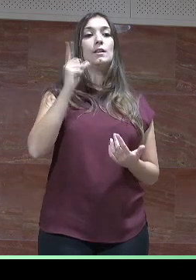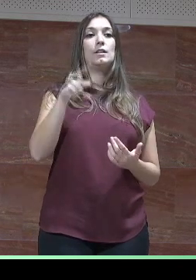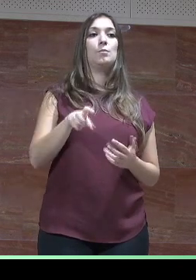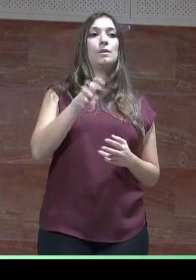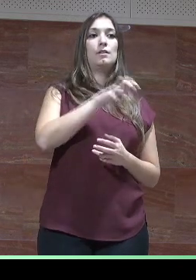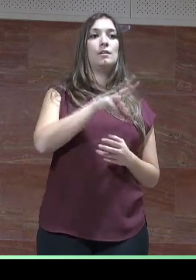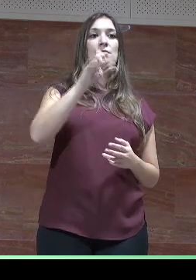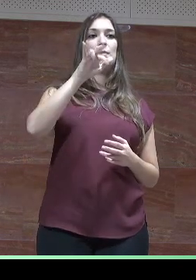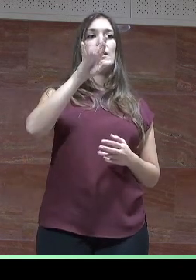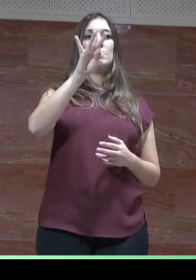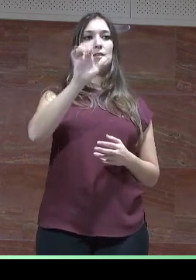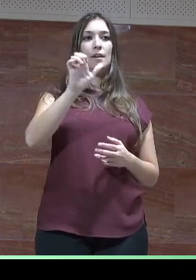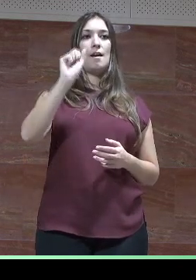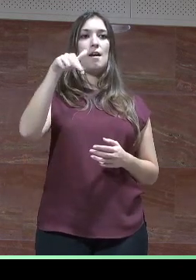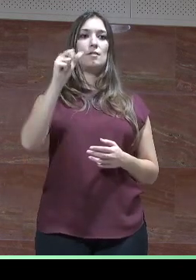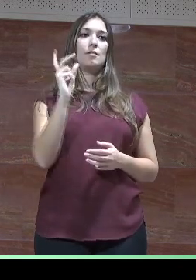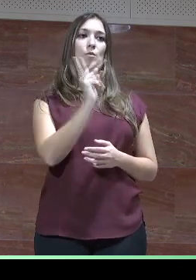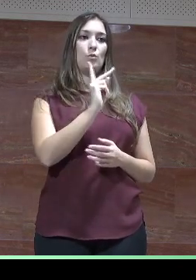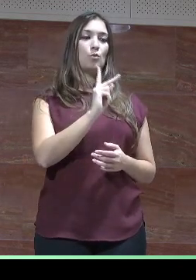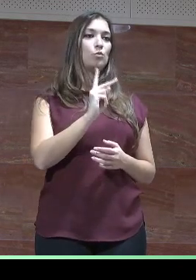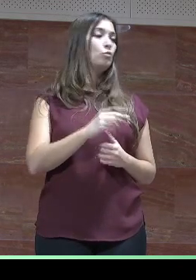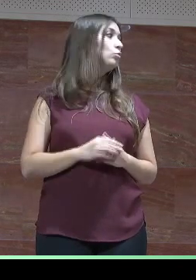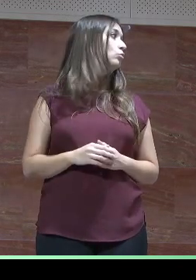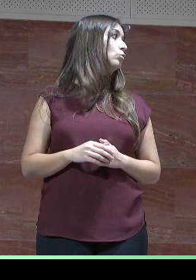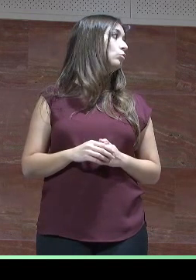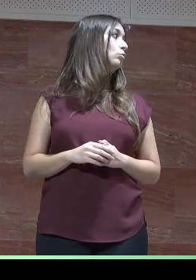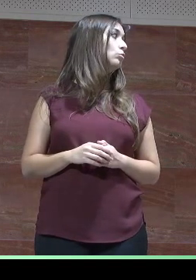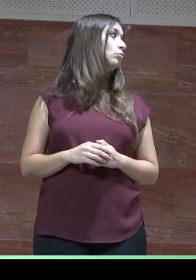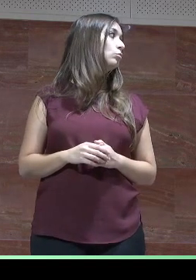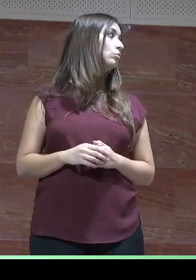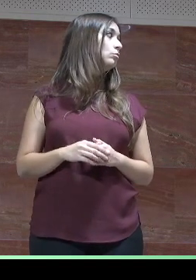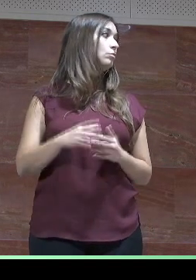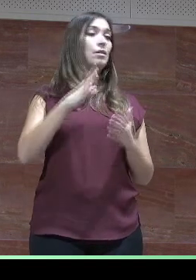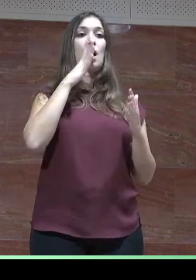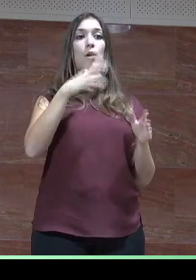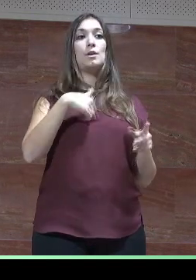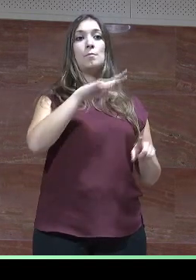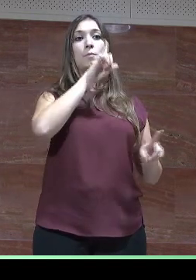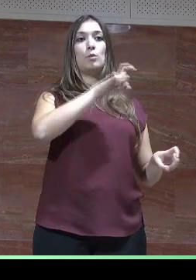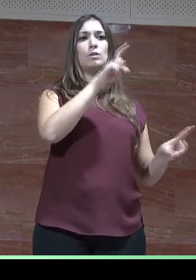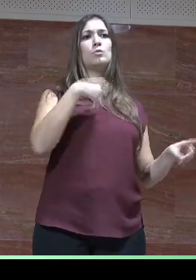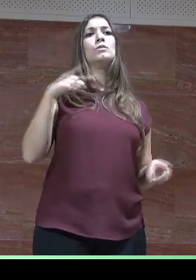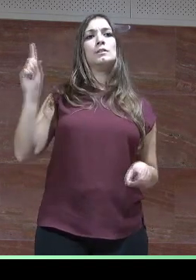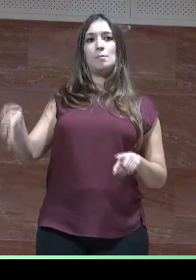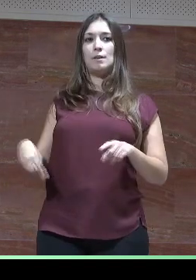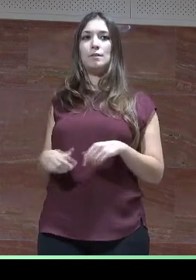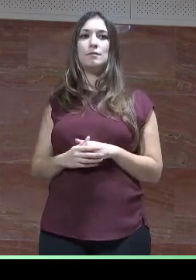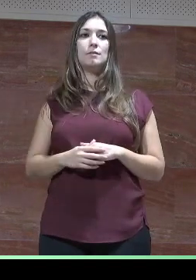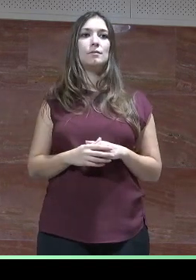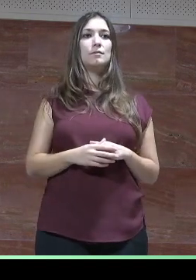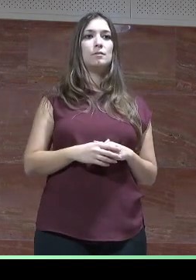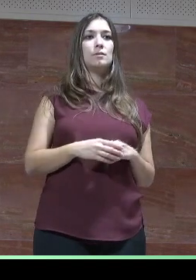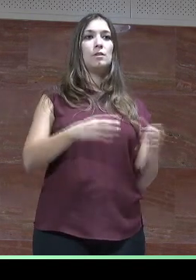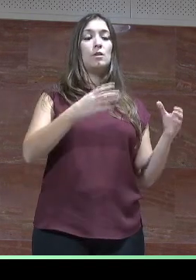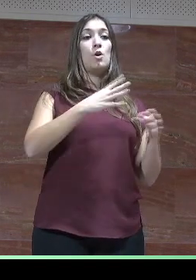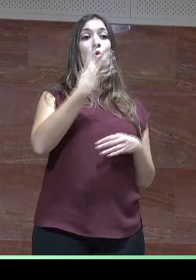también Birte y Ana, y para ello pues, les voy a hacer una serie de preguntas, también tú, Carlos, y son 4